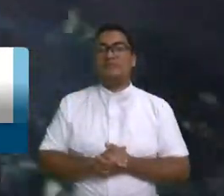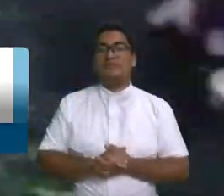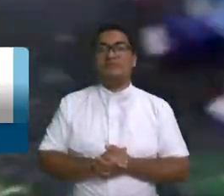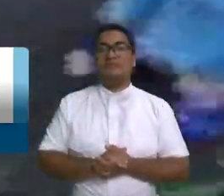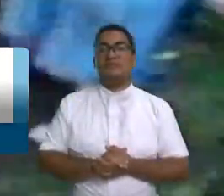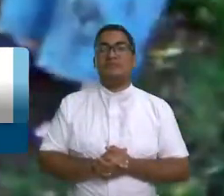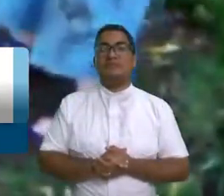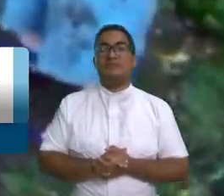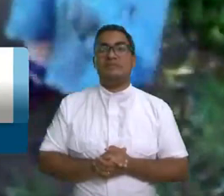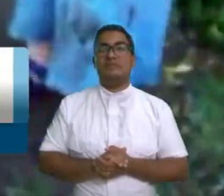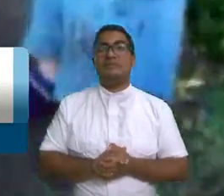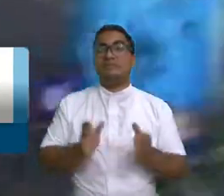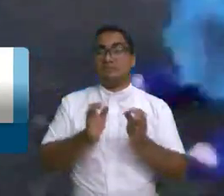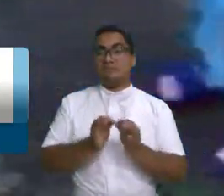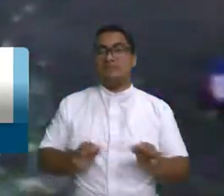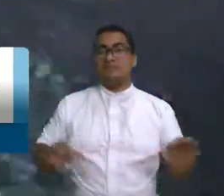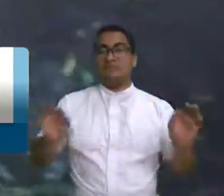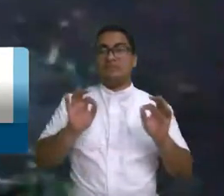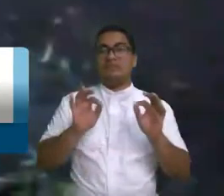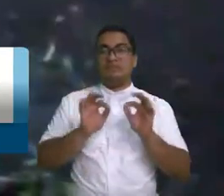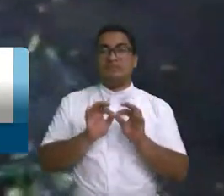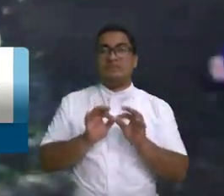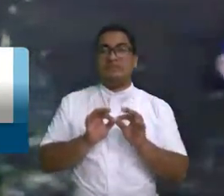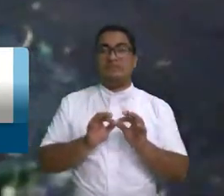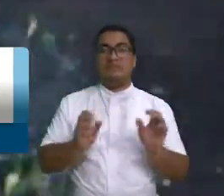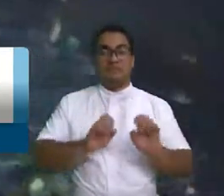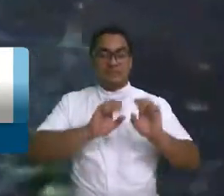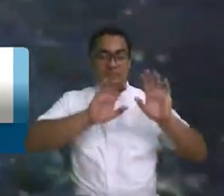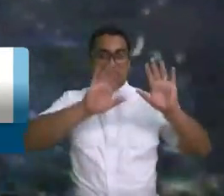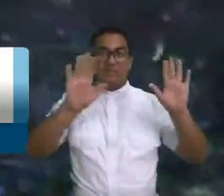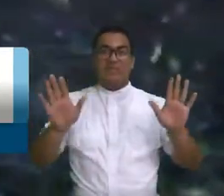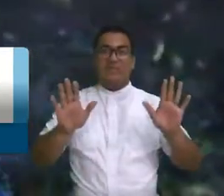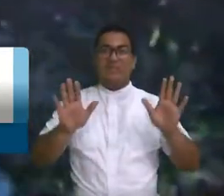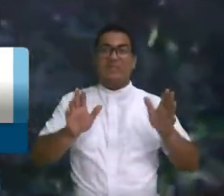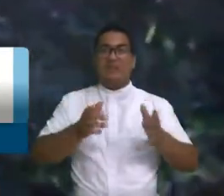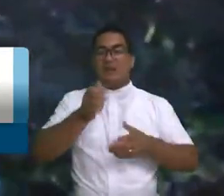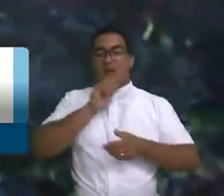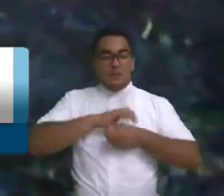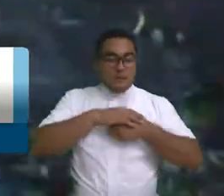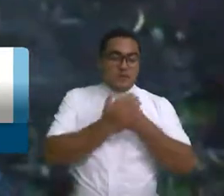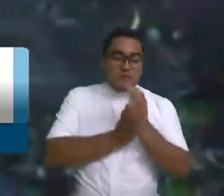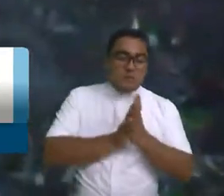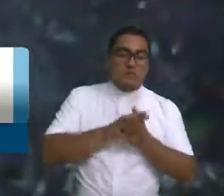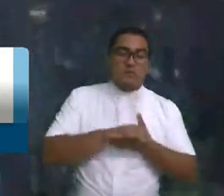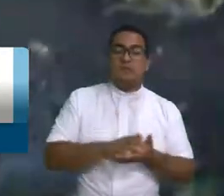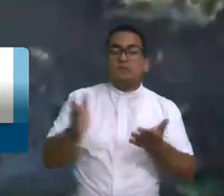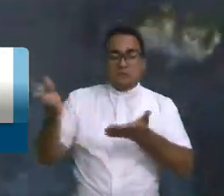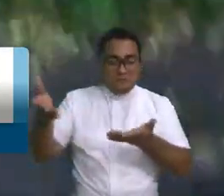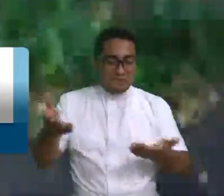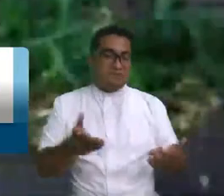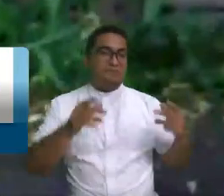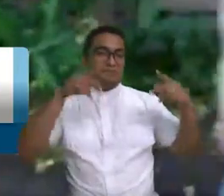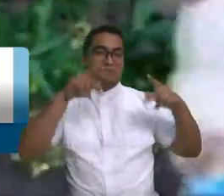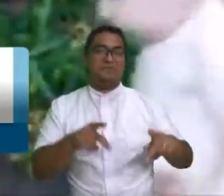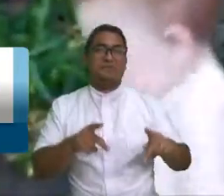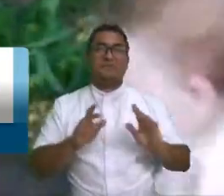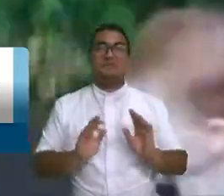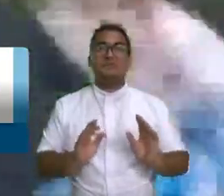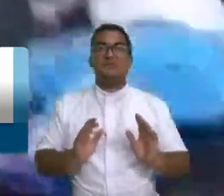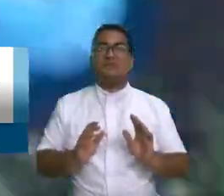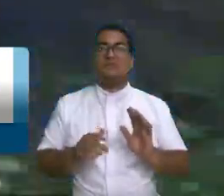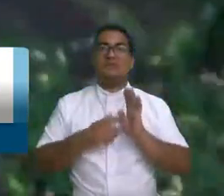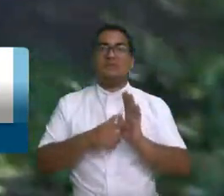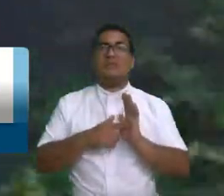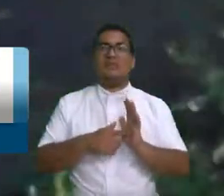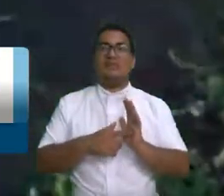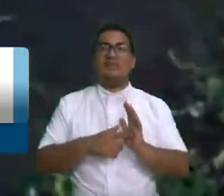utilizamos eso, pero siempre entre, digamos, la mañana yo vengo, yo me lavo las manos antes de comenzar a atender a los pacientes, porque a veces no tocamos tanto